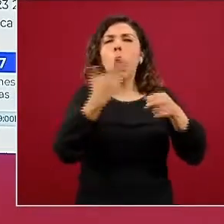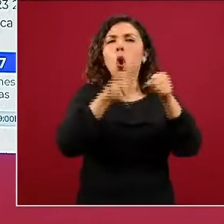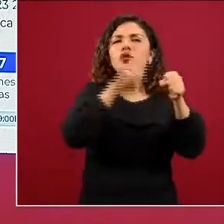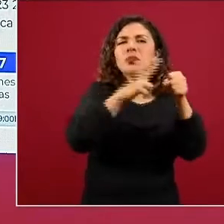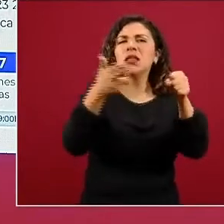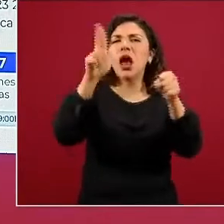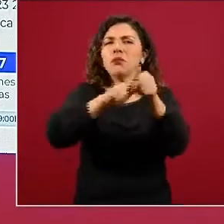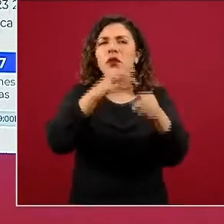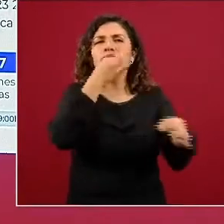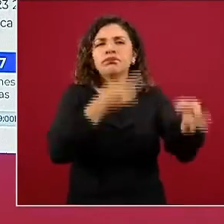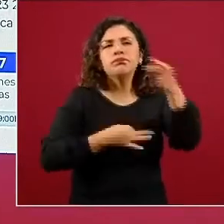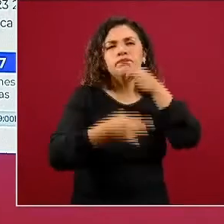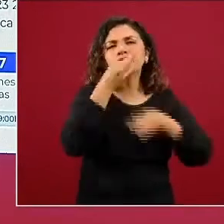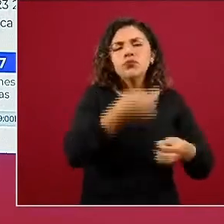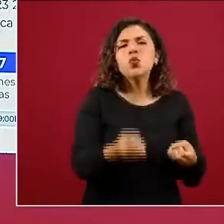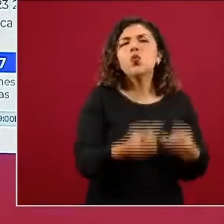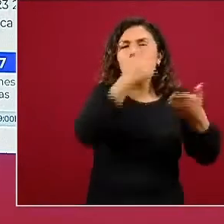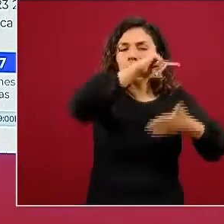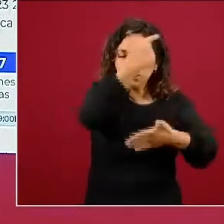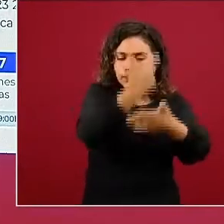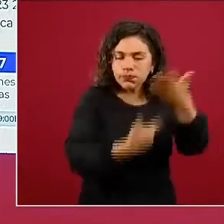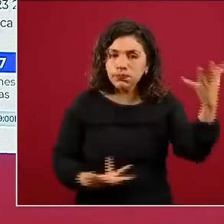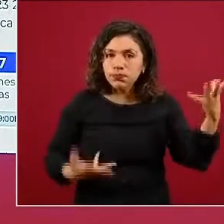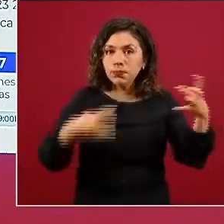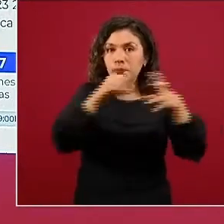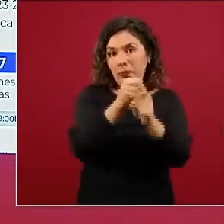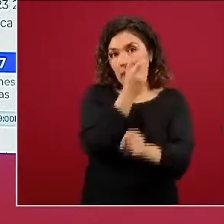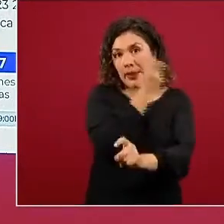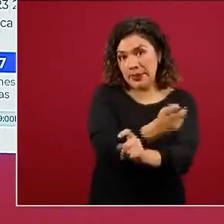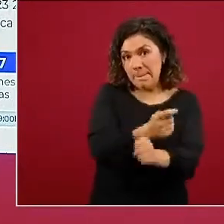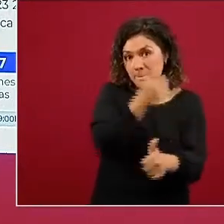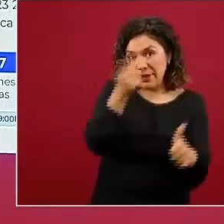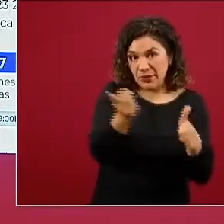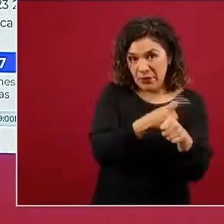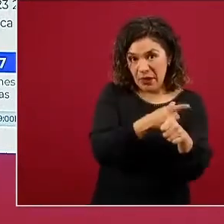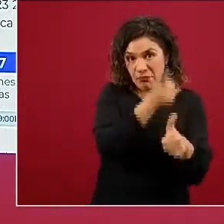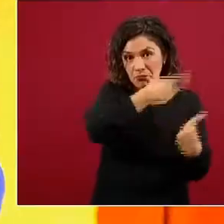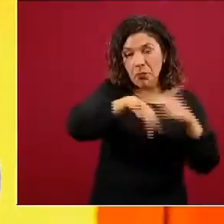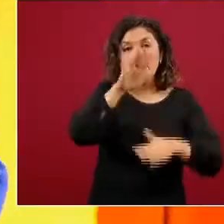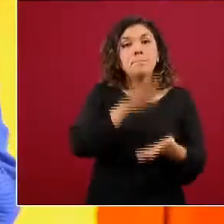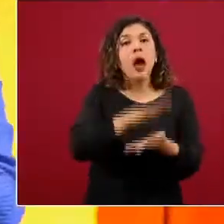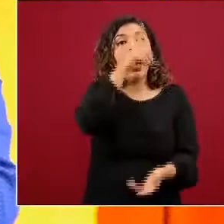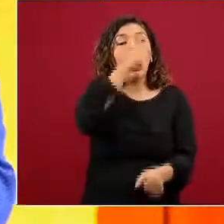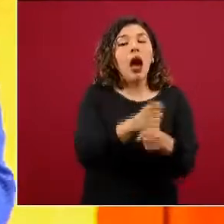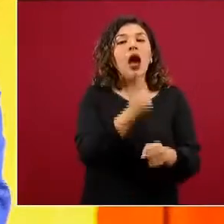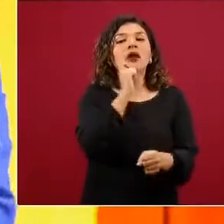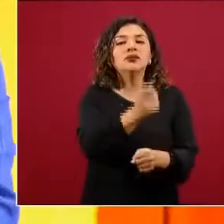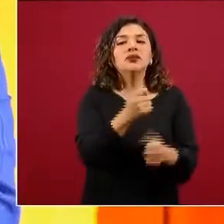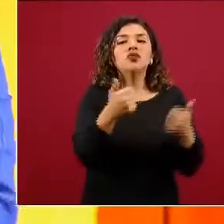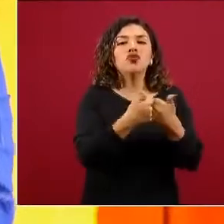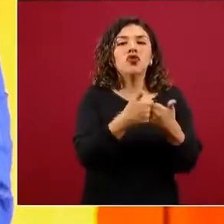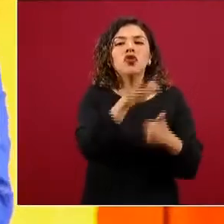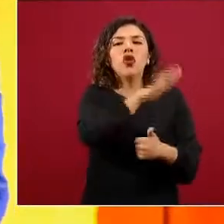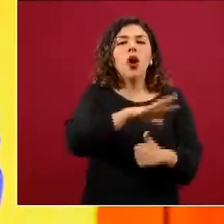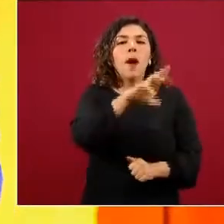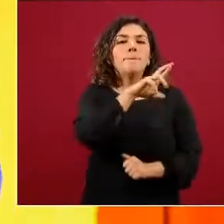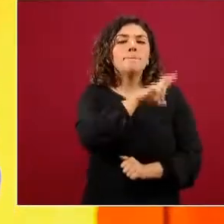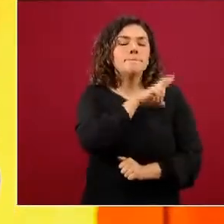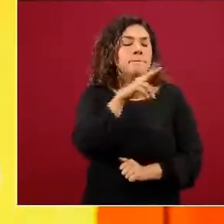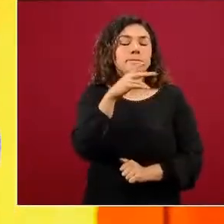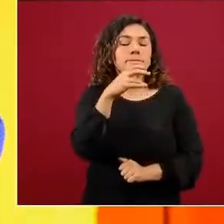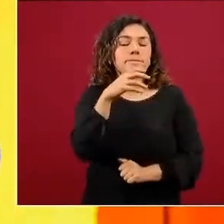dependencias en las entidades federativas que proveen servicios de salud, mayormente por mucho en el sector